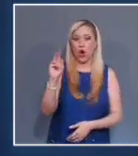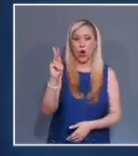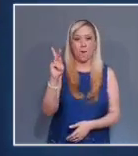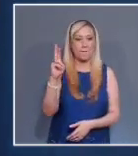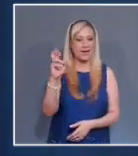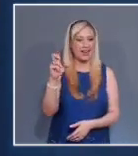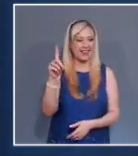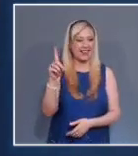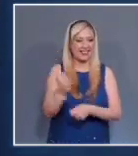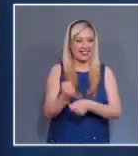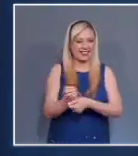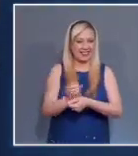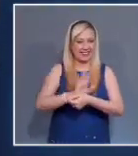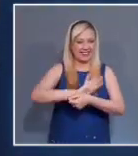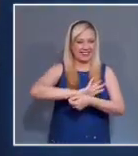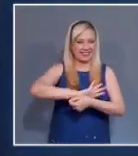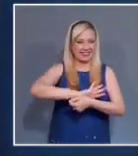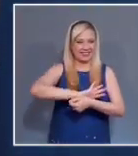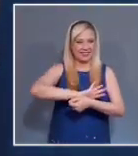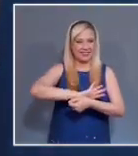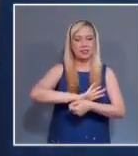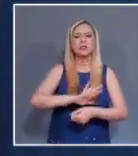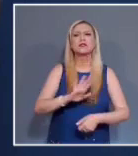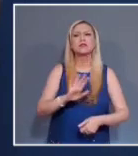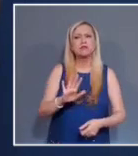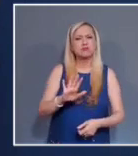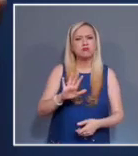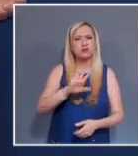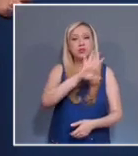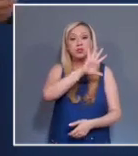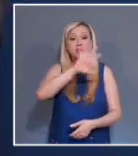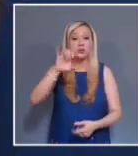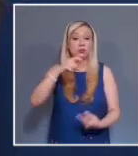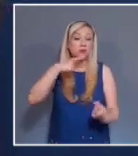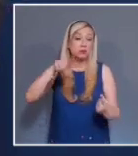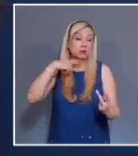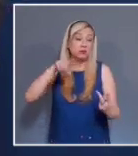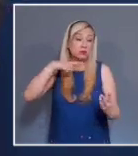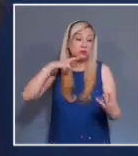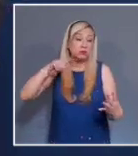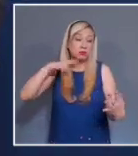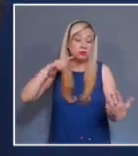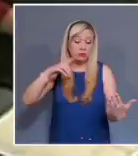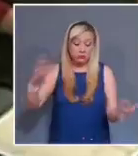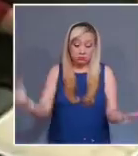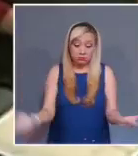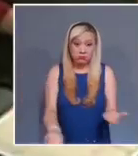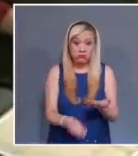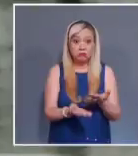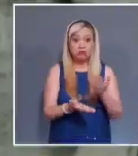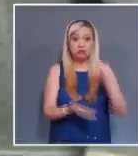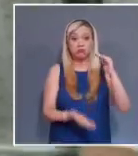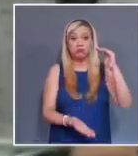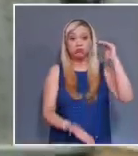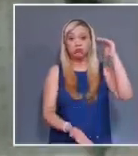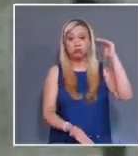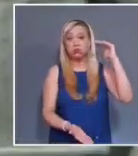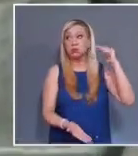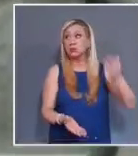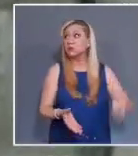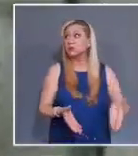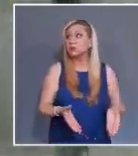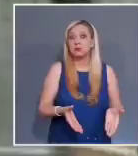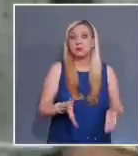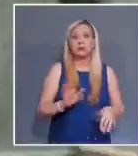expedientes, esto por despido injustificado de mujeres porque están embarazadas. Es lamentable que